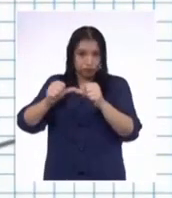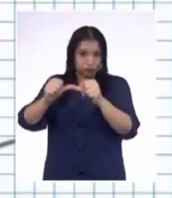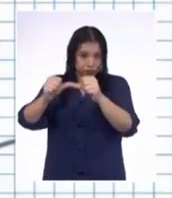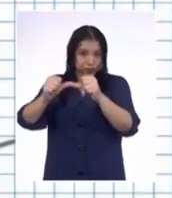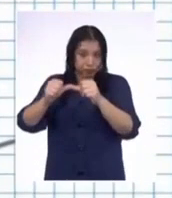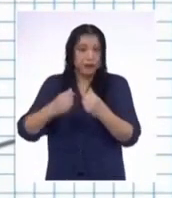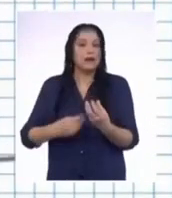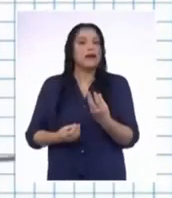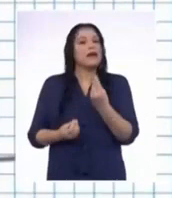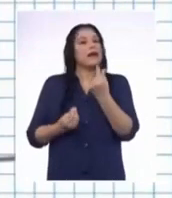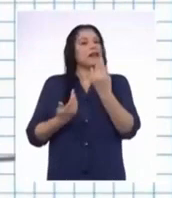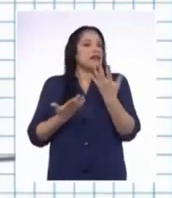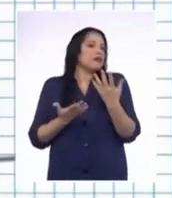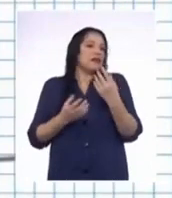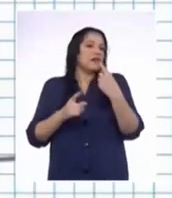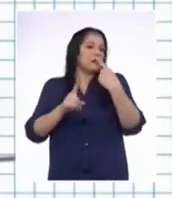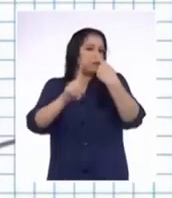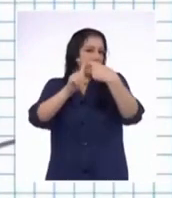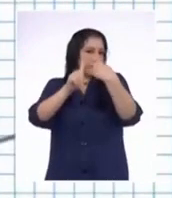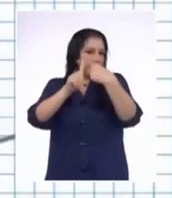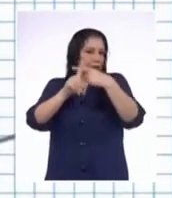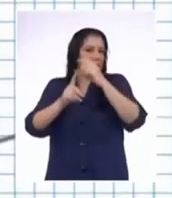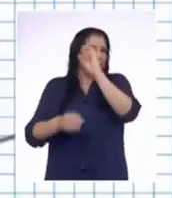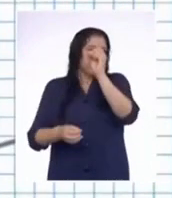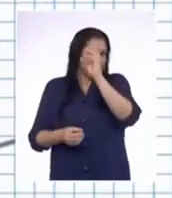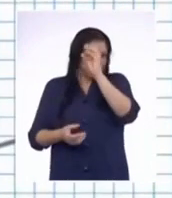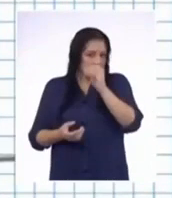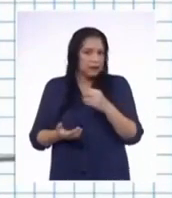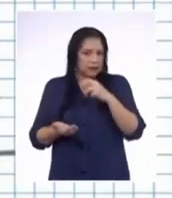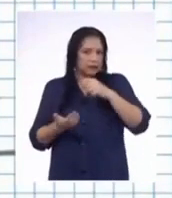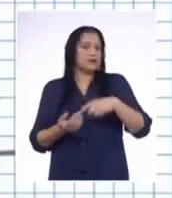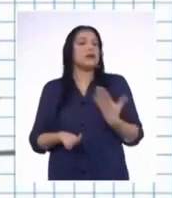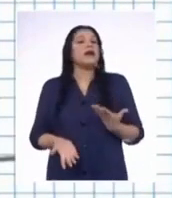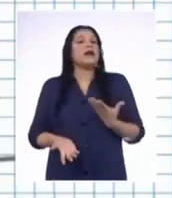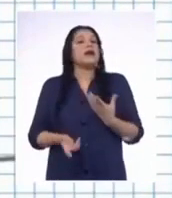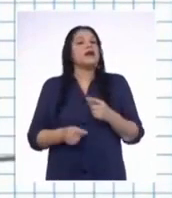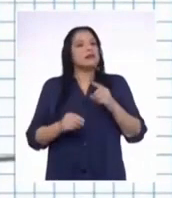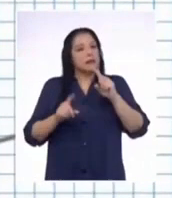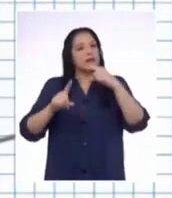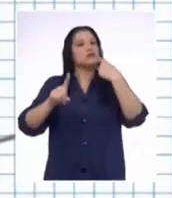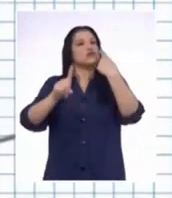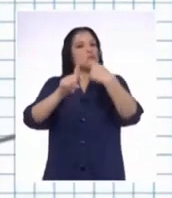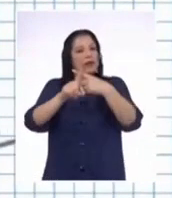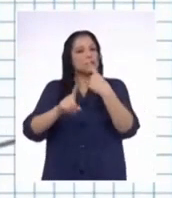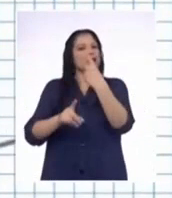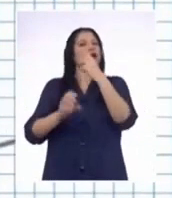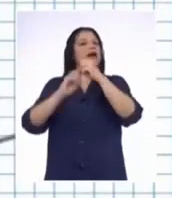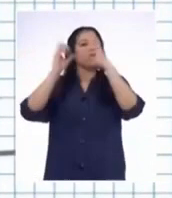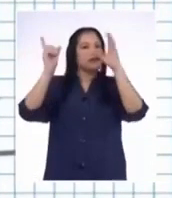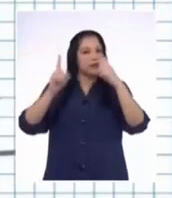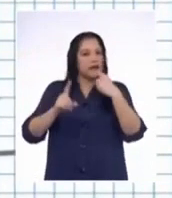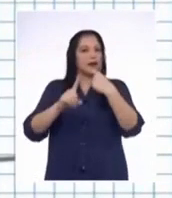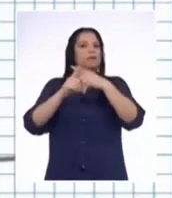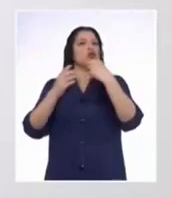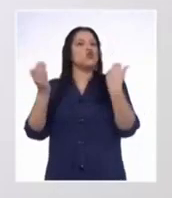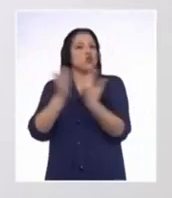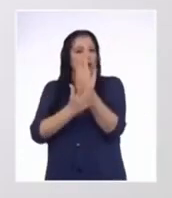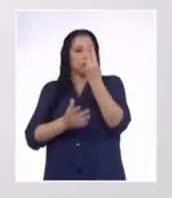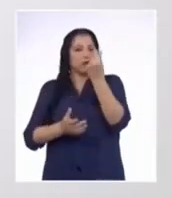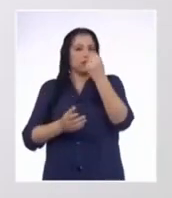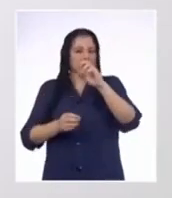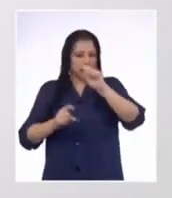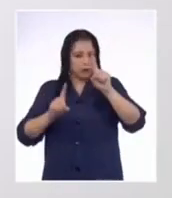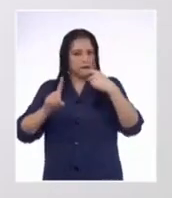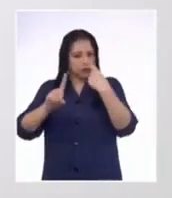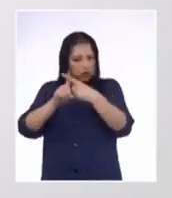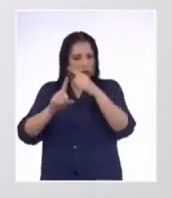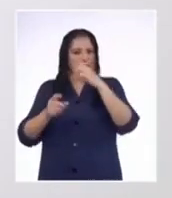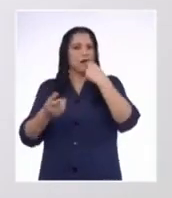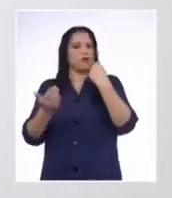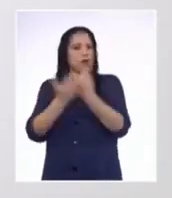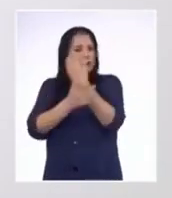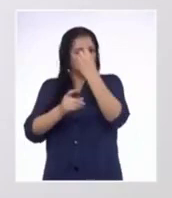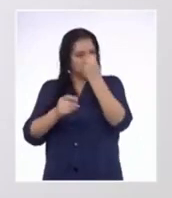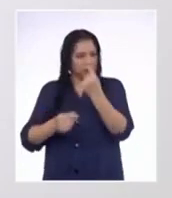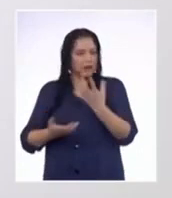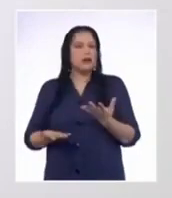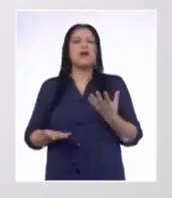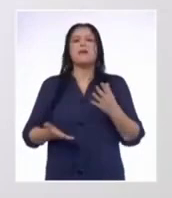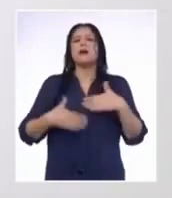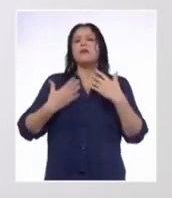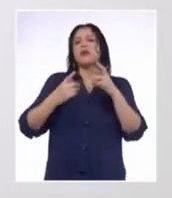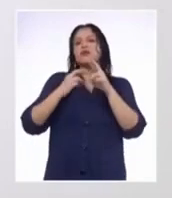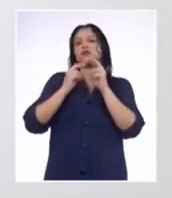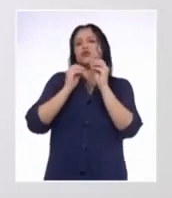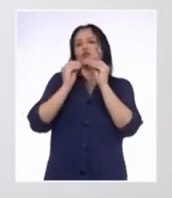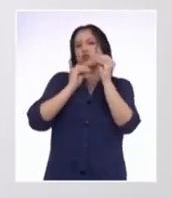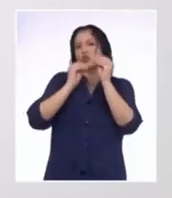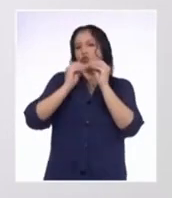el dinero estará ganando intereses, que al mismo tiempo se van sumando diariamente al nuevo capital. Para resolver este tipo de problemas,